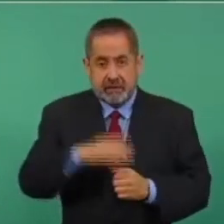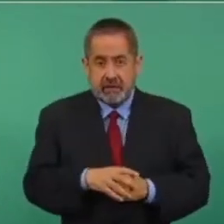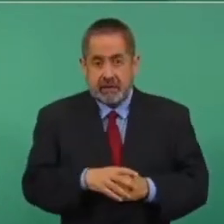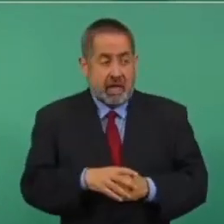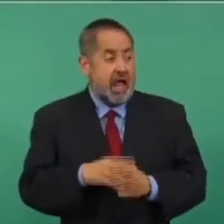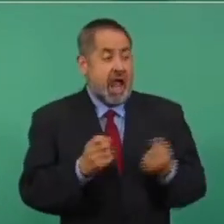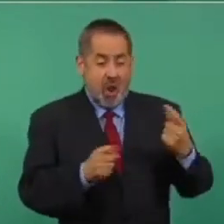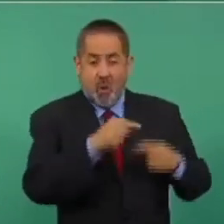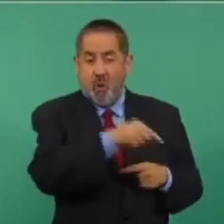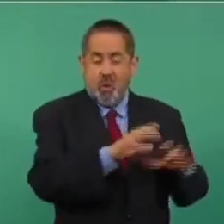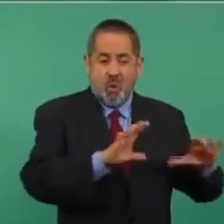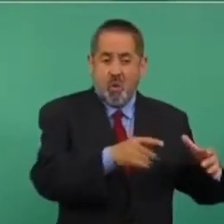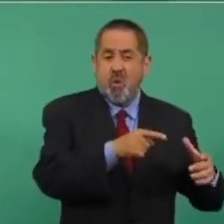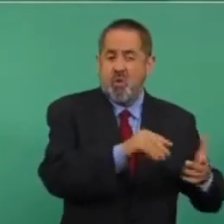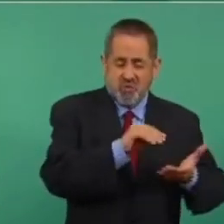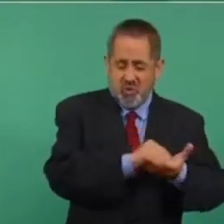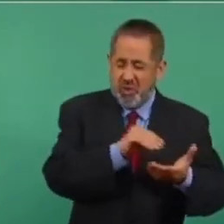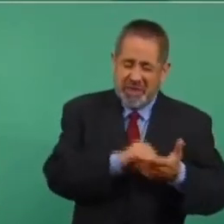todavía